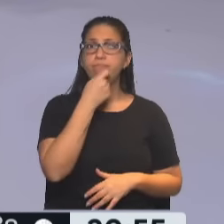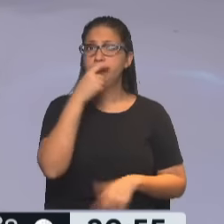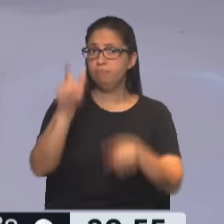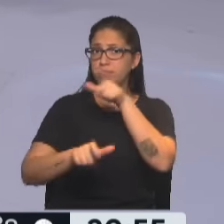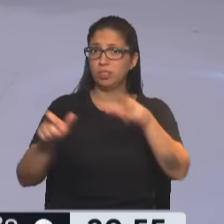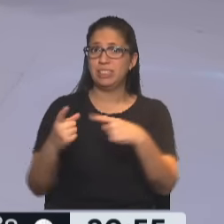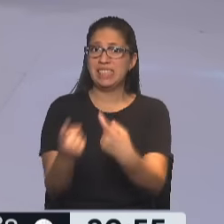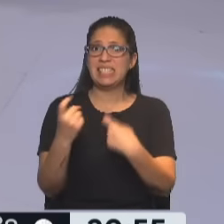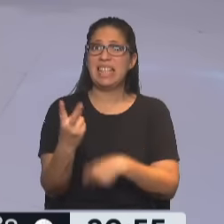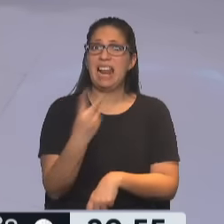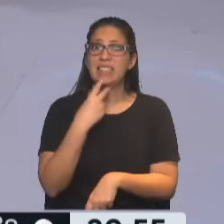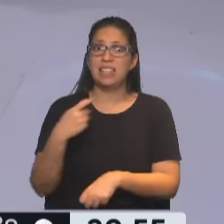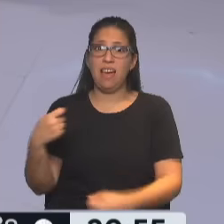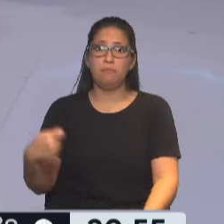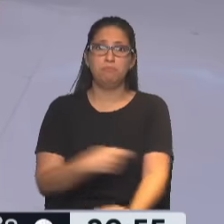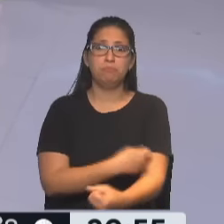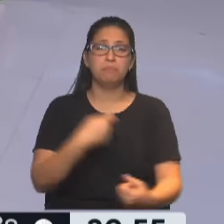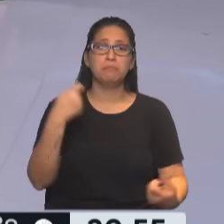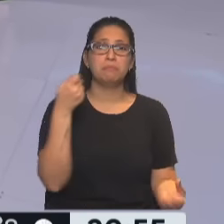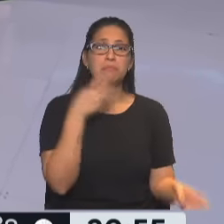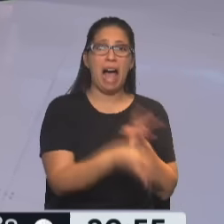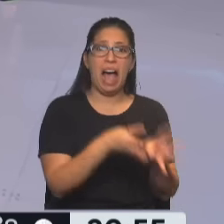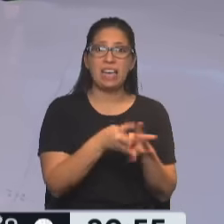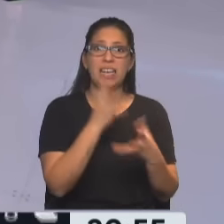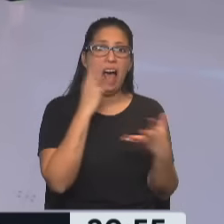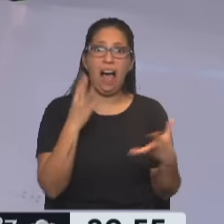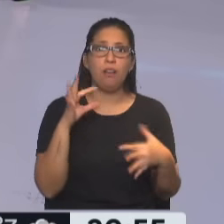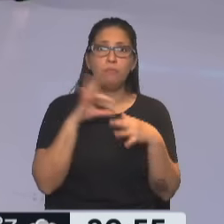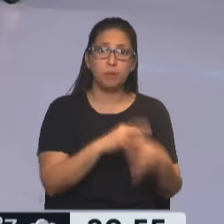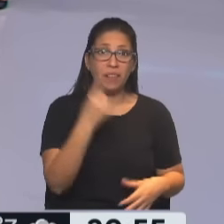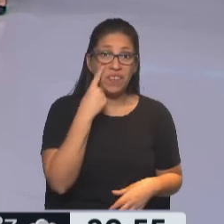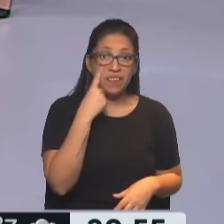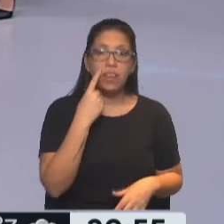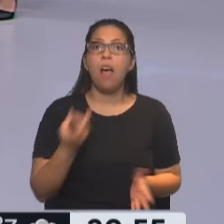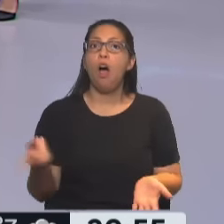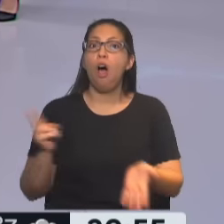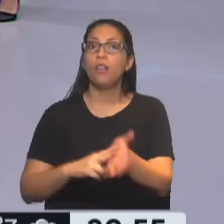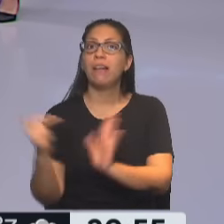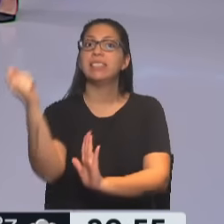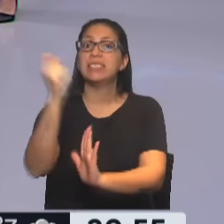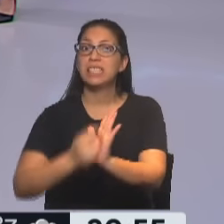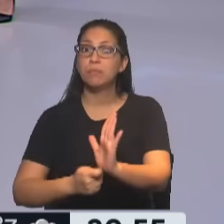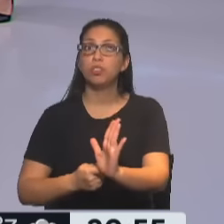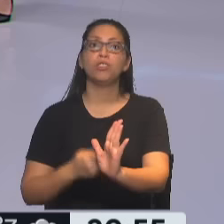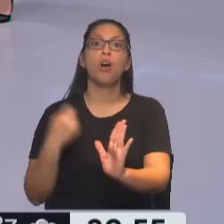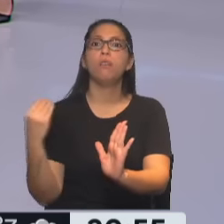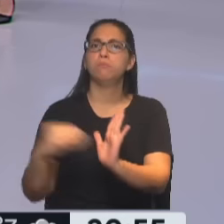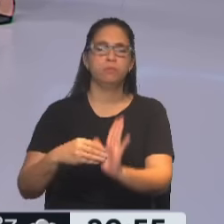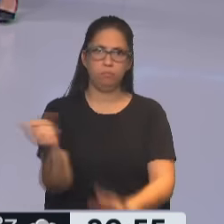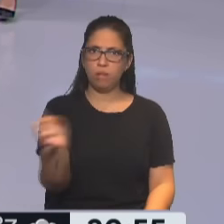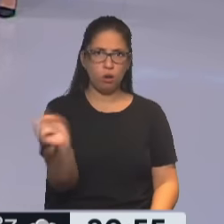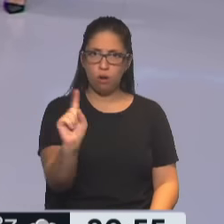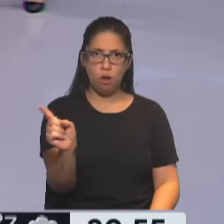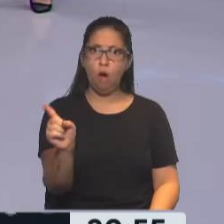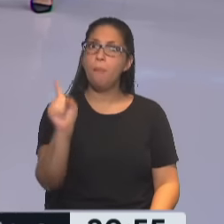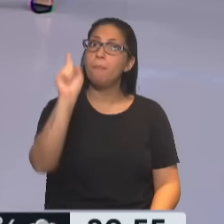son electrodependientes no necesitan volver a inscribirse para recibir los subsidios de la energía eléctrica, pero